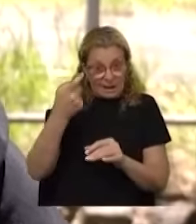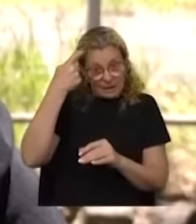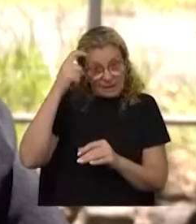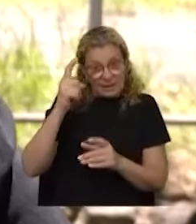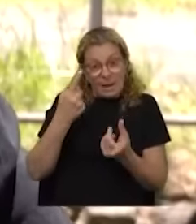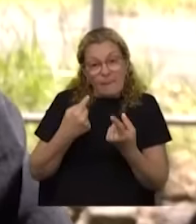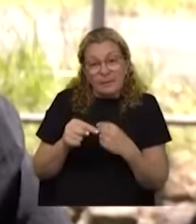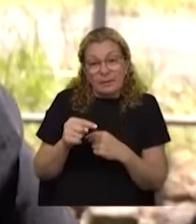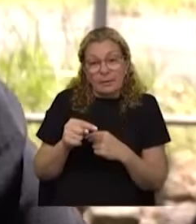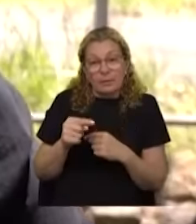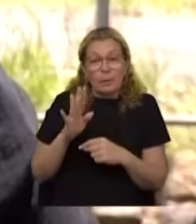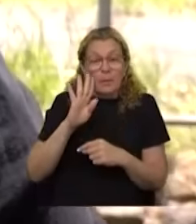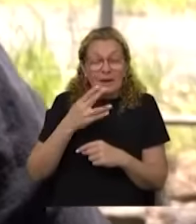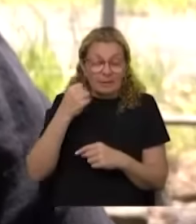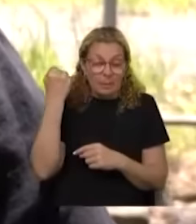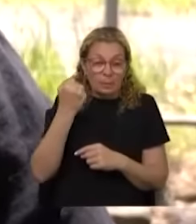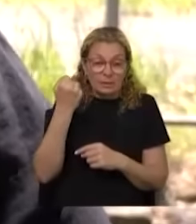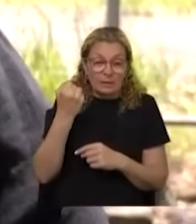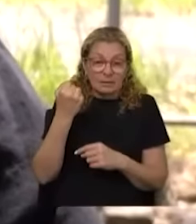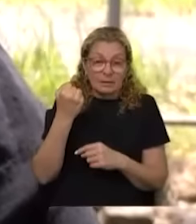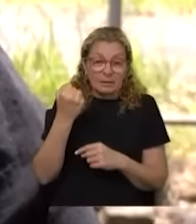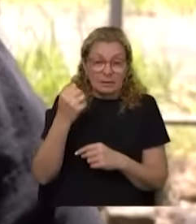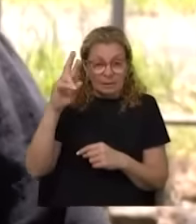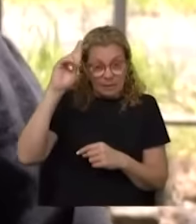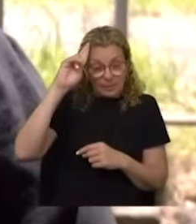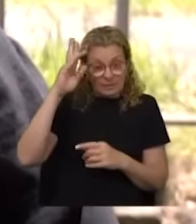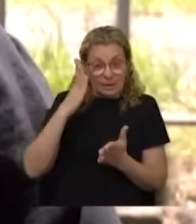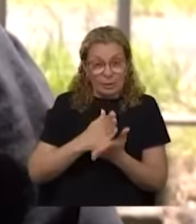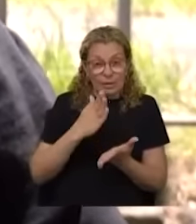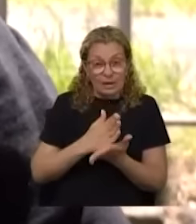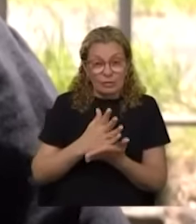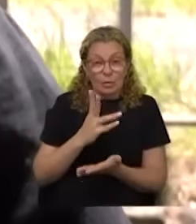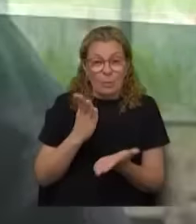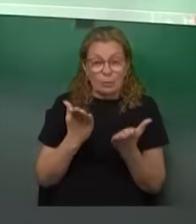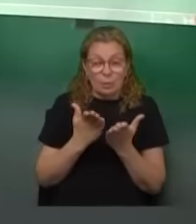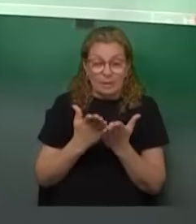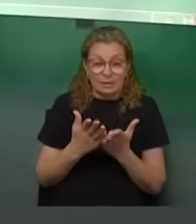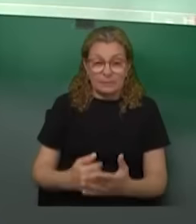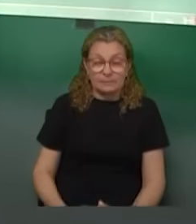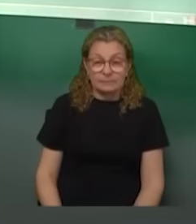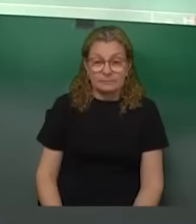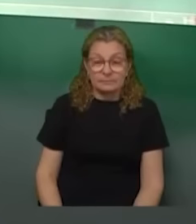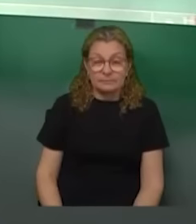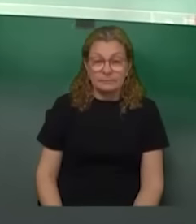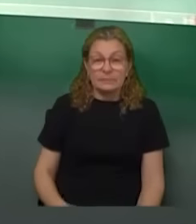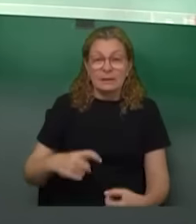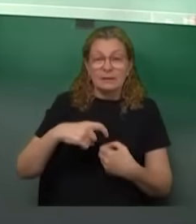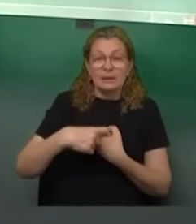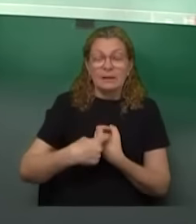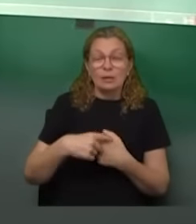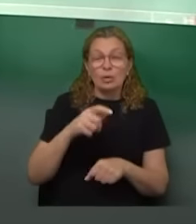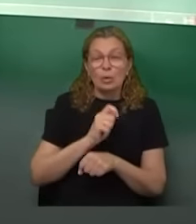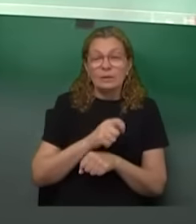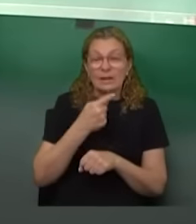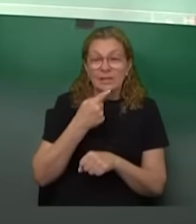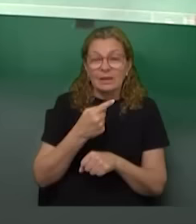pero nos parece importante que se respeten nuestros derechos Como estudiantes y el sindicato judicial Se